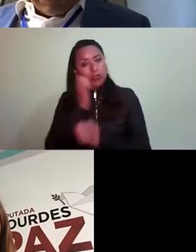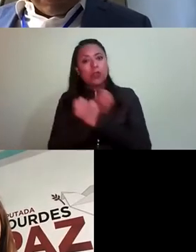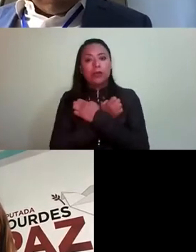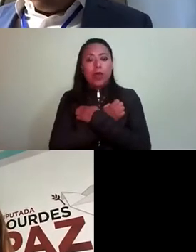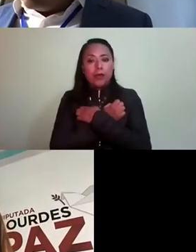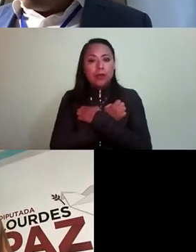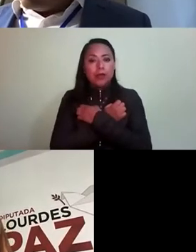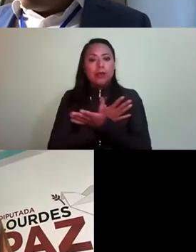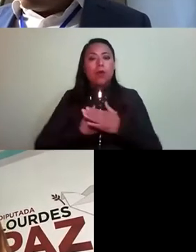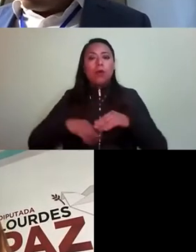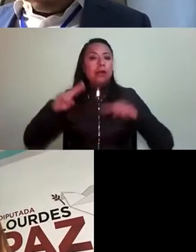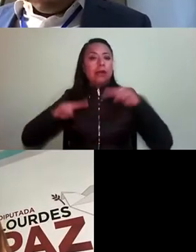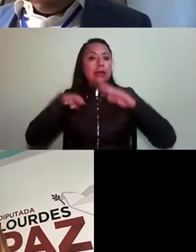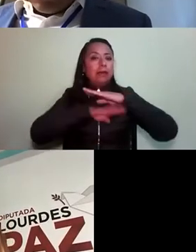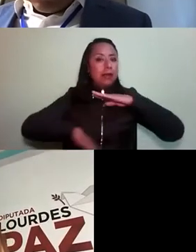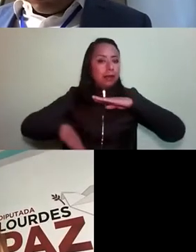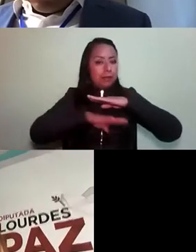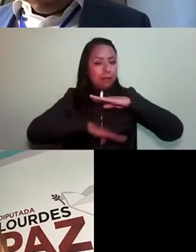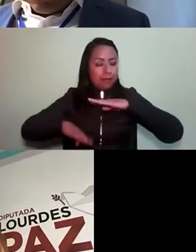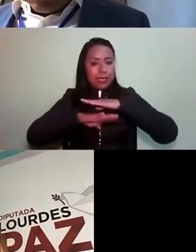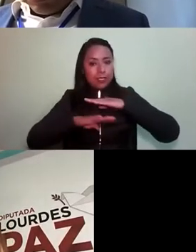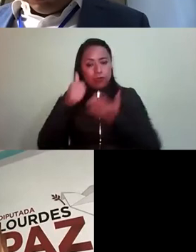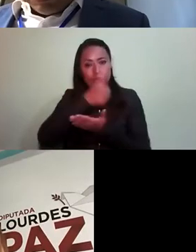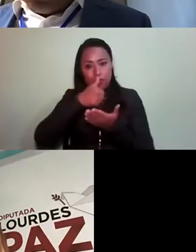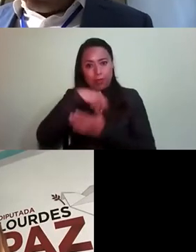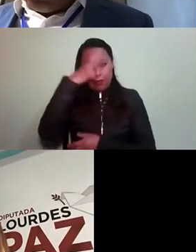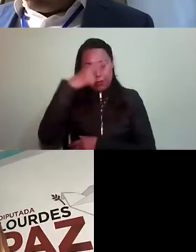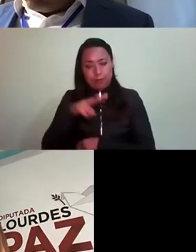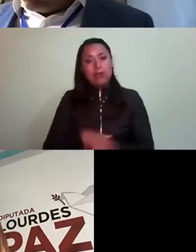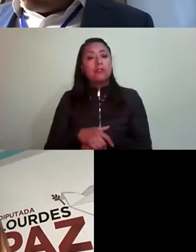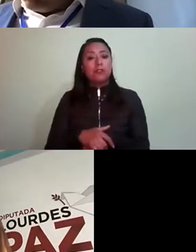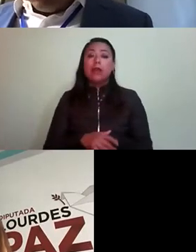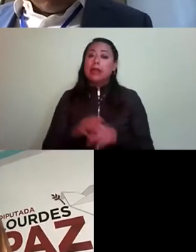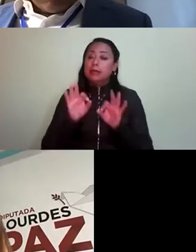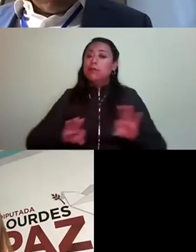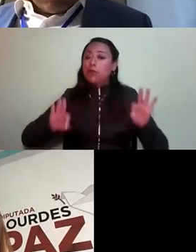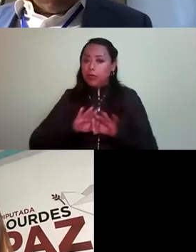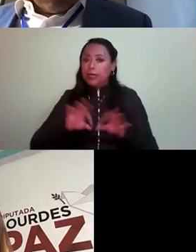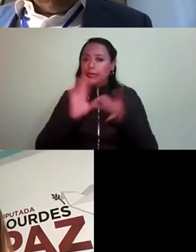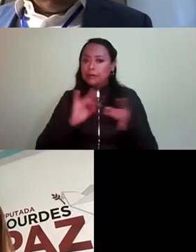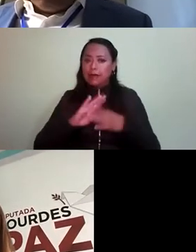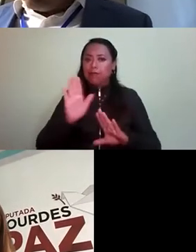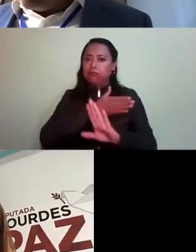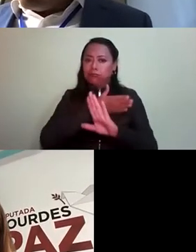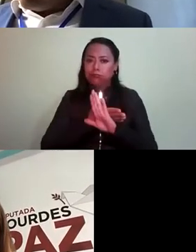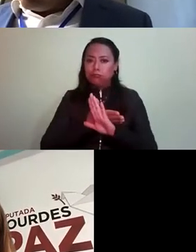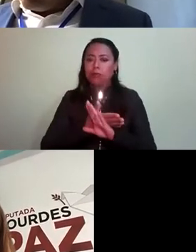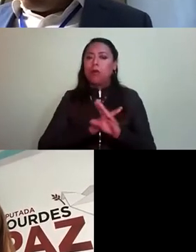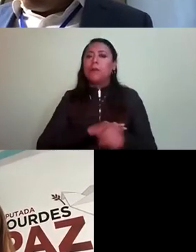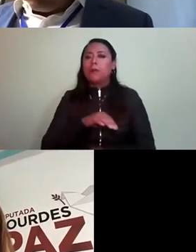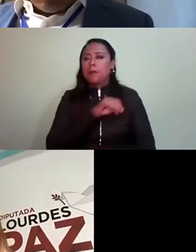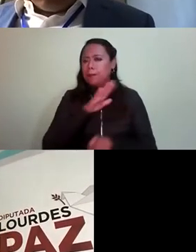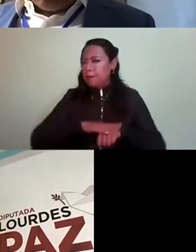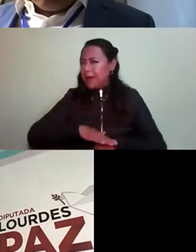de Nivel Básico de la Ciudad de México, es de subrayar que la alcaldía Iztapalapa fue la más afectada. De acuerdo a